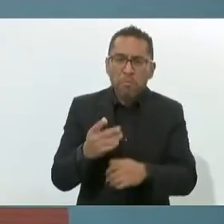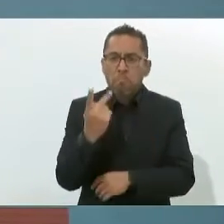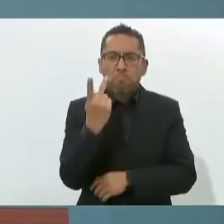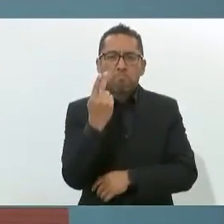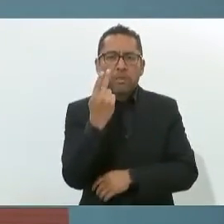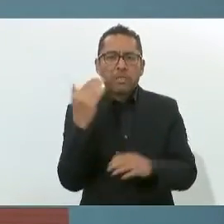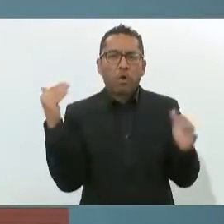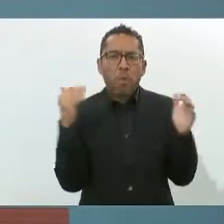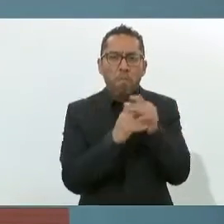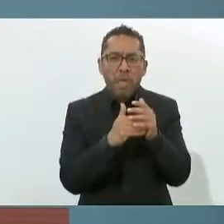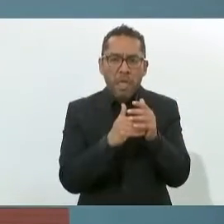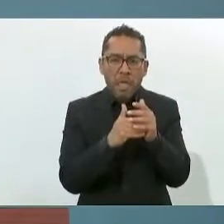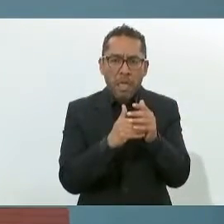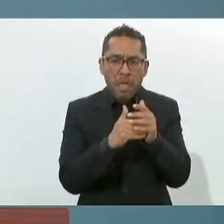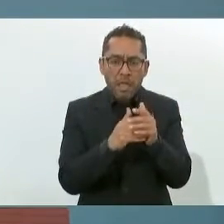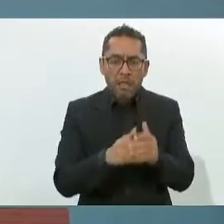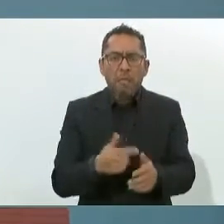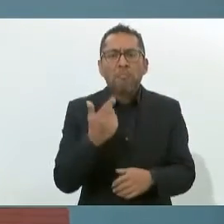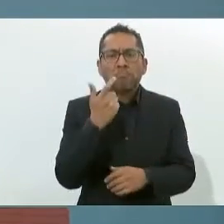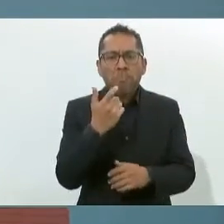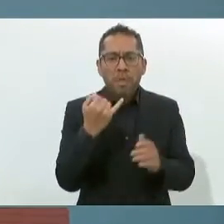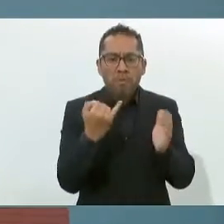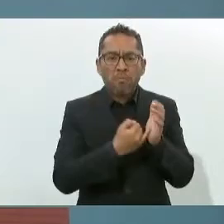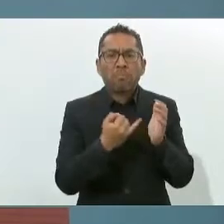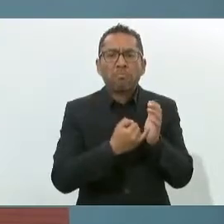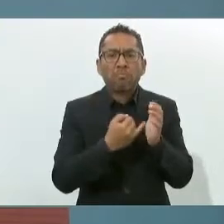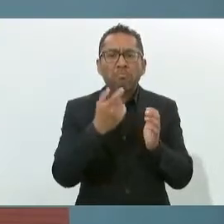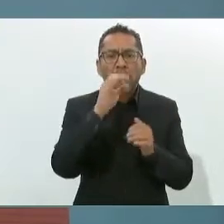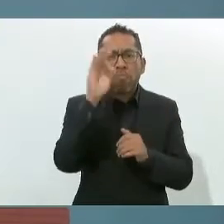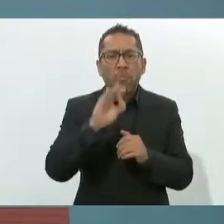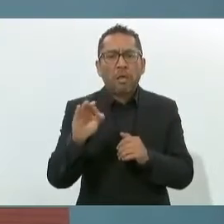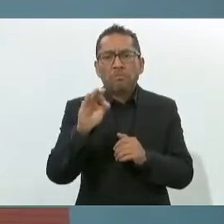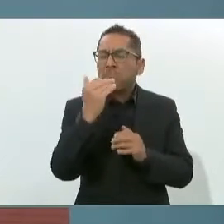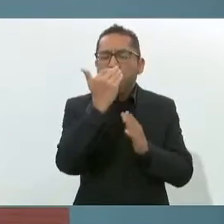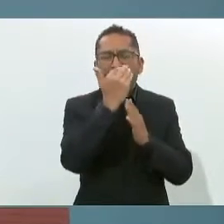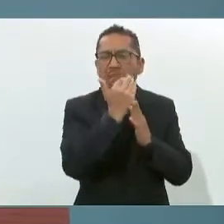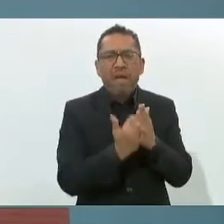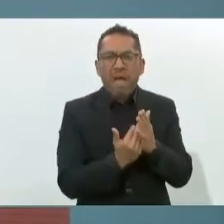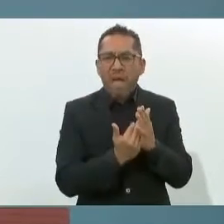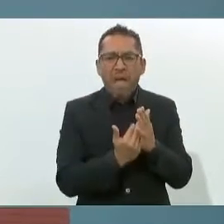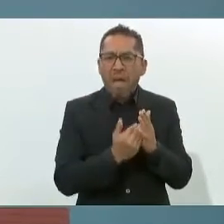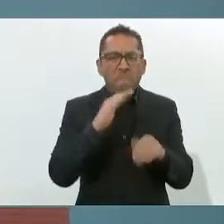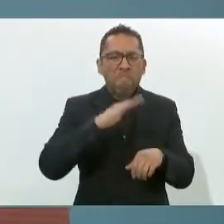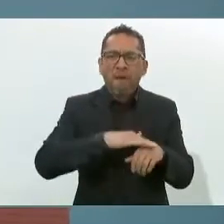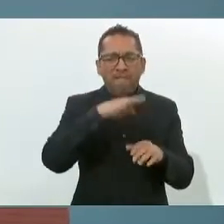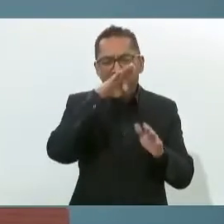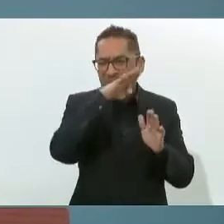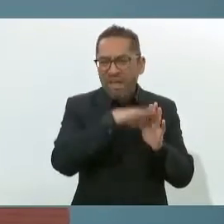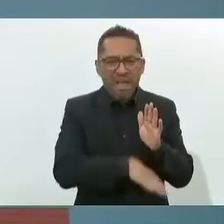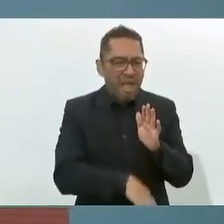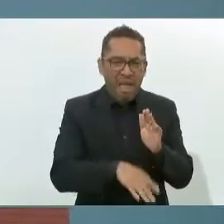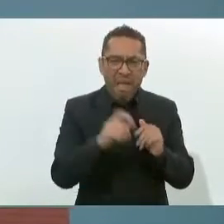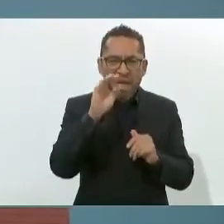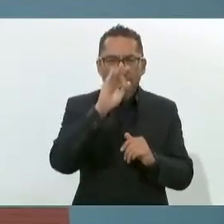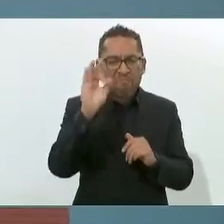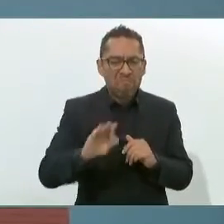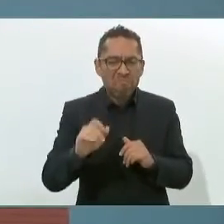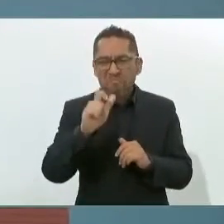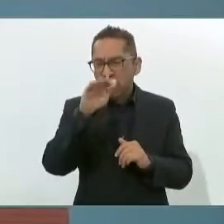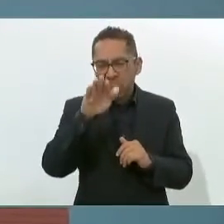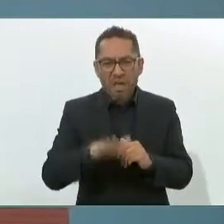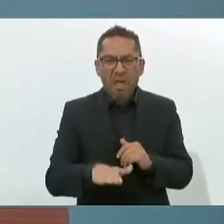pesos, con tasas de interés muy bajas, las más bajas tasas de